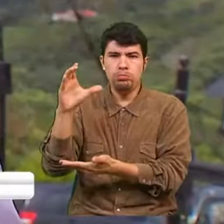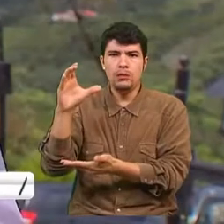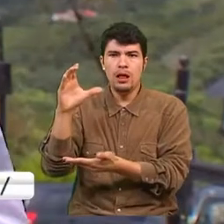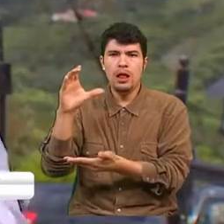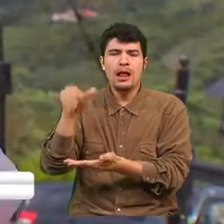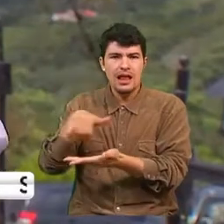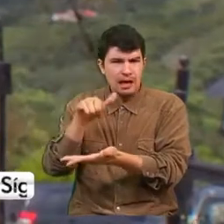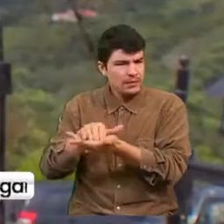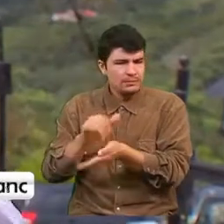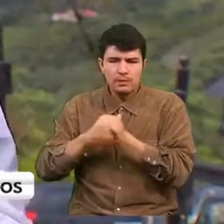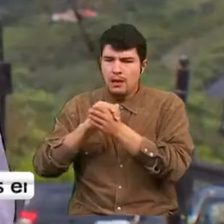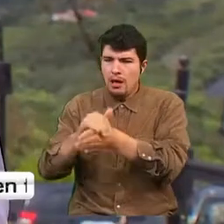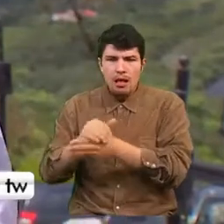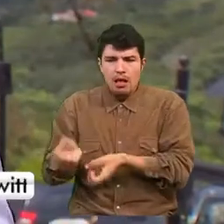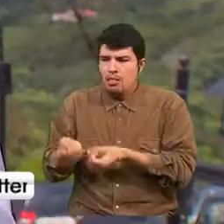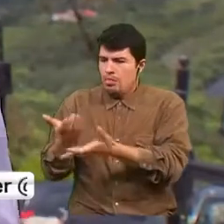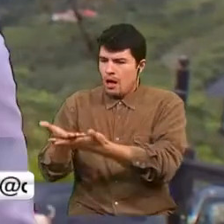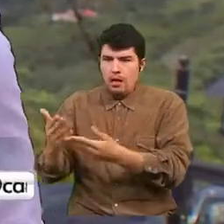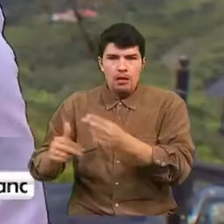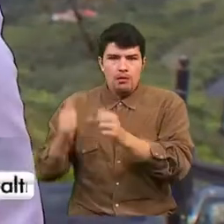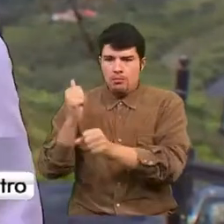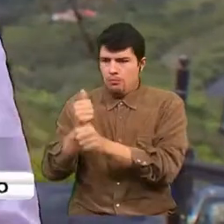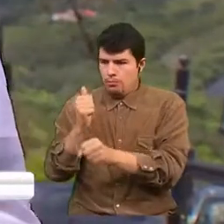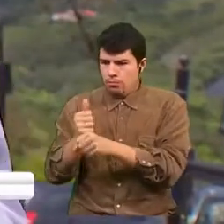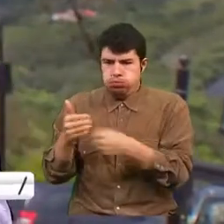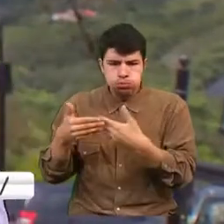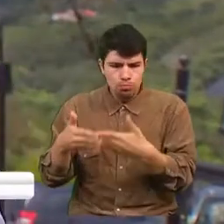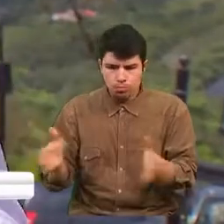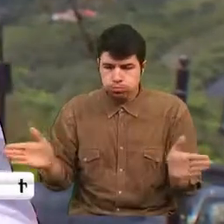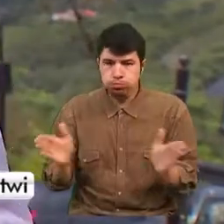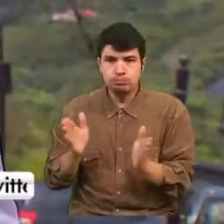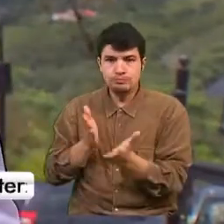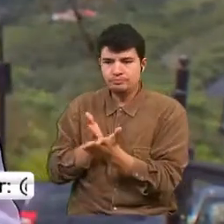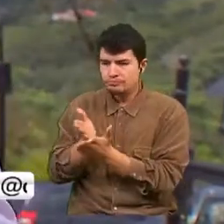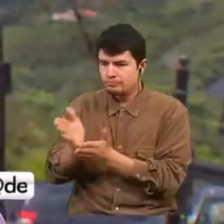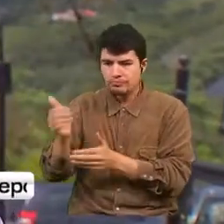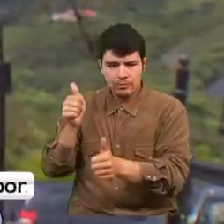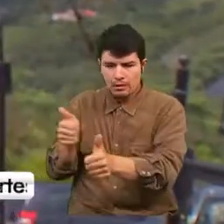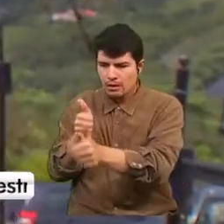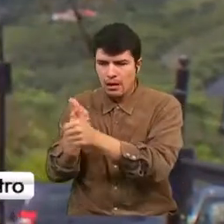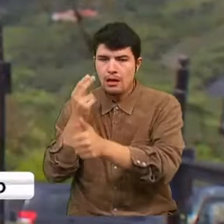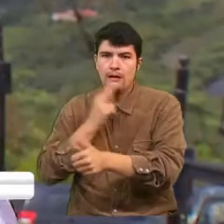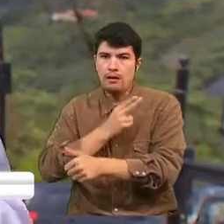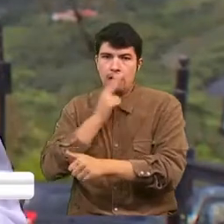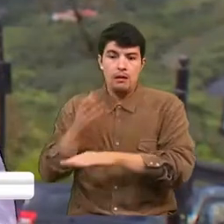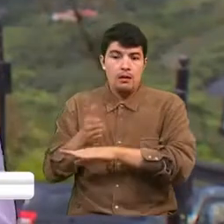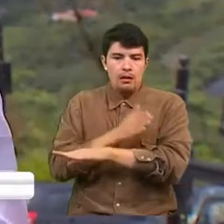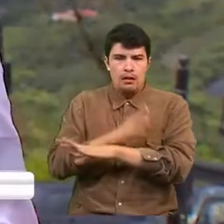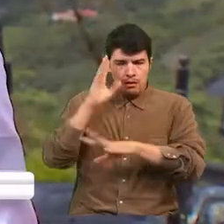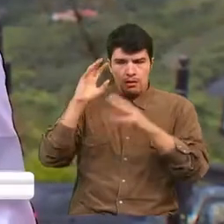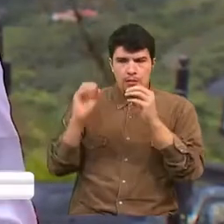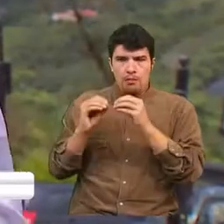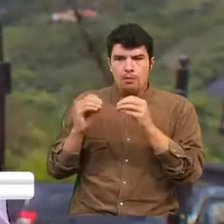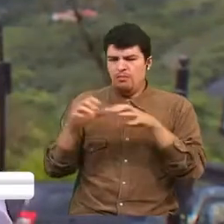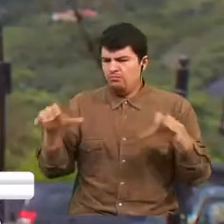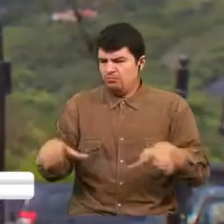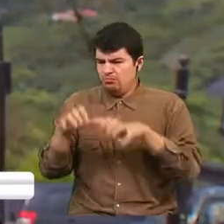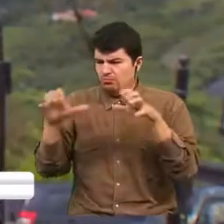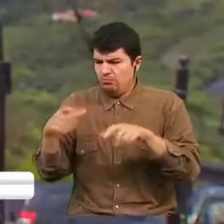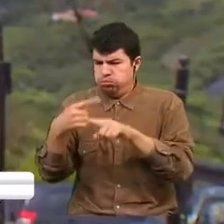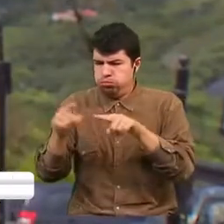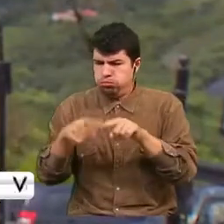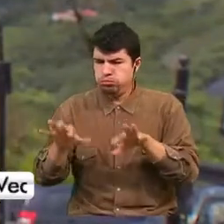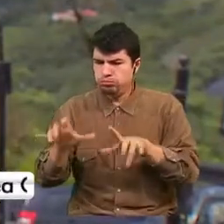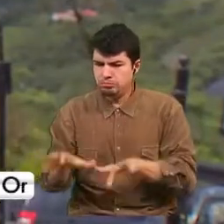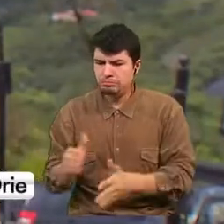misma metodología, entrega de obras, inauguraciones, seguimiento a los compromisos y las actividades propias de las distintas secretarías,